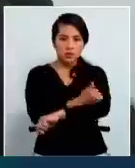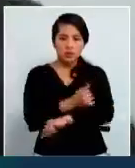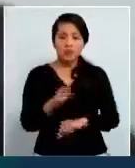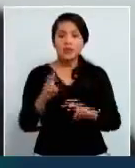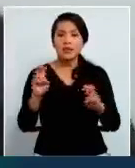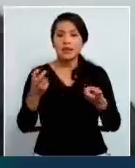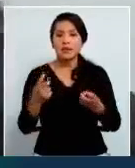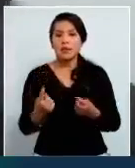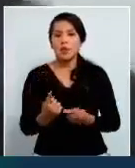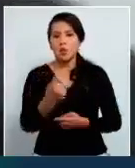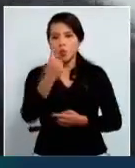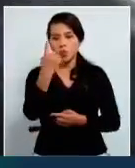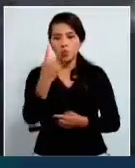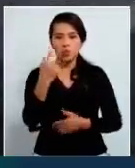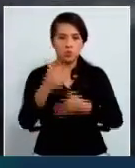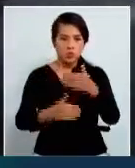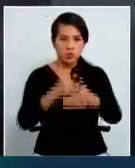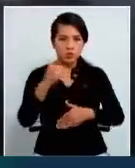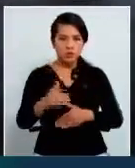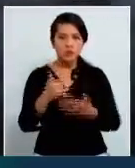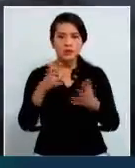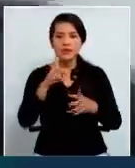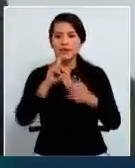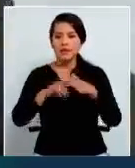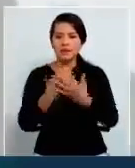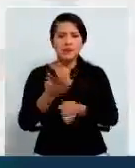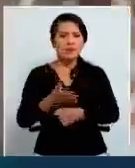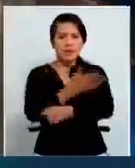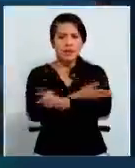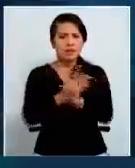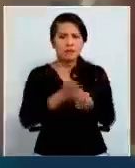uniformado no salió de instalaciones del tribunal policial.